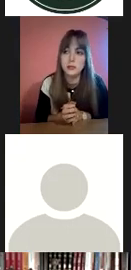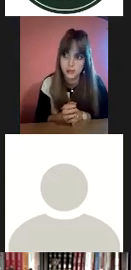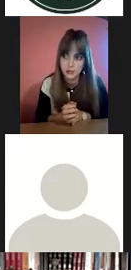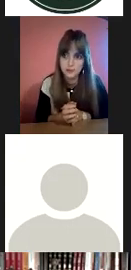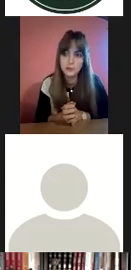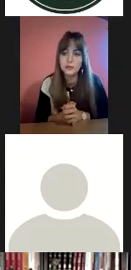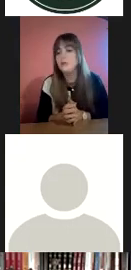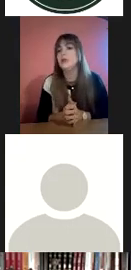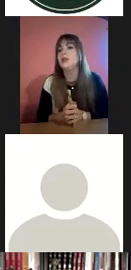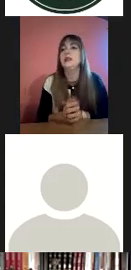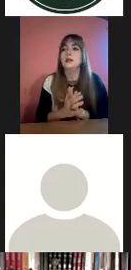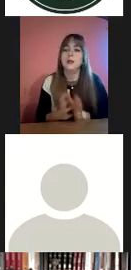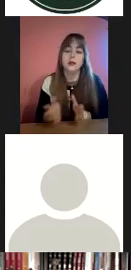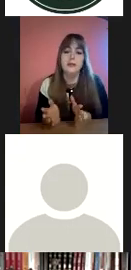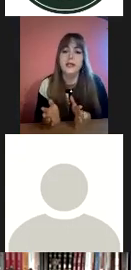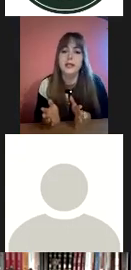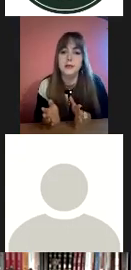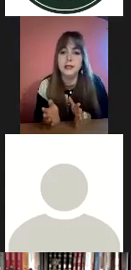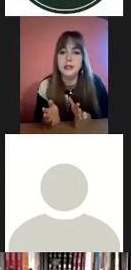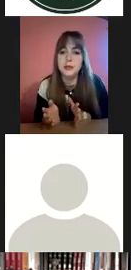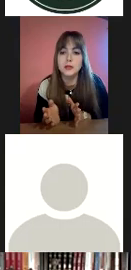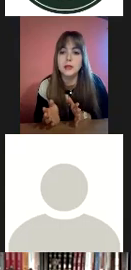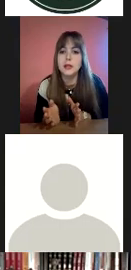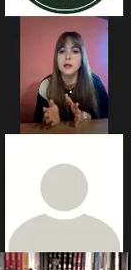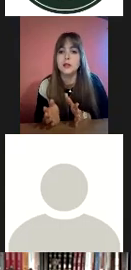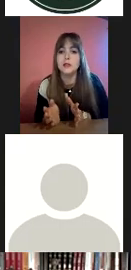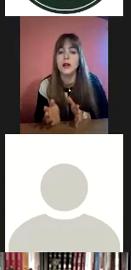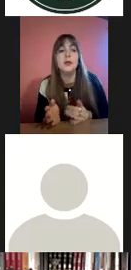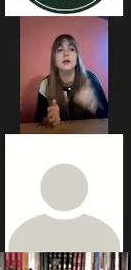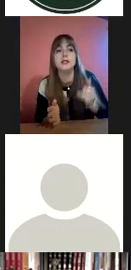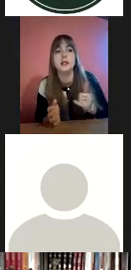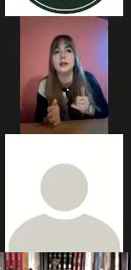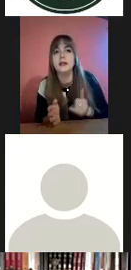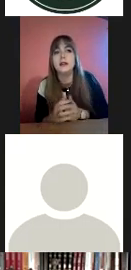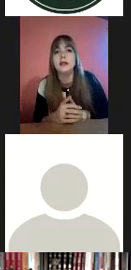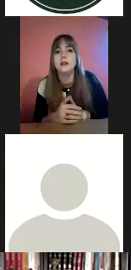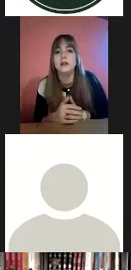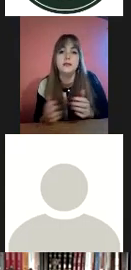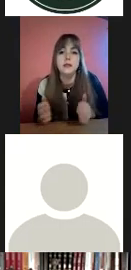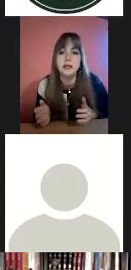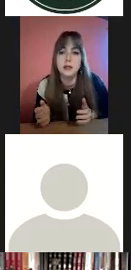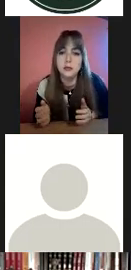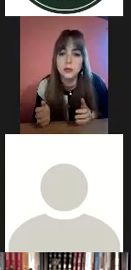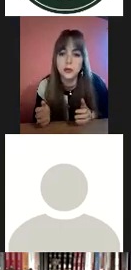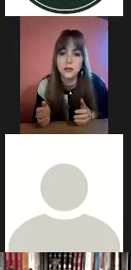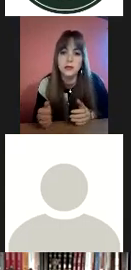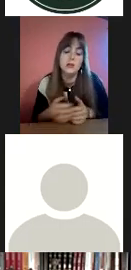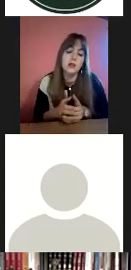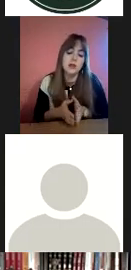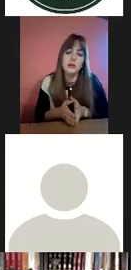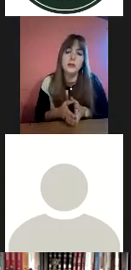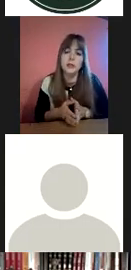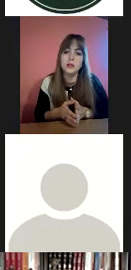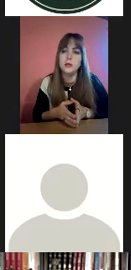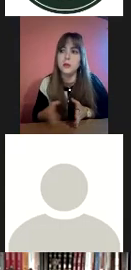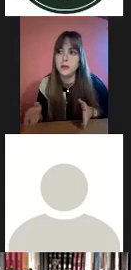del mediodía. Bueno, prácticamente imposible que cualquier ciudadano pueda llamar y tener un turno, no digo